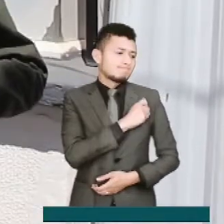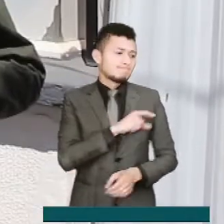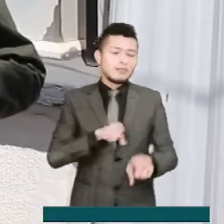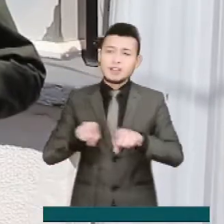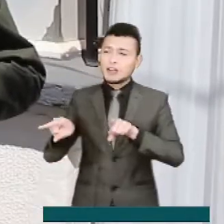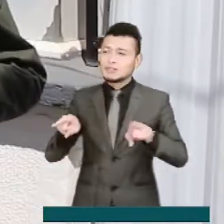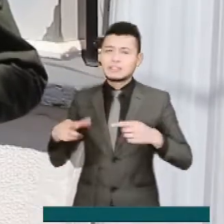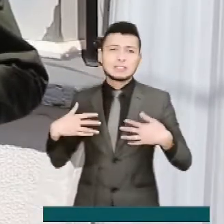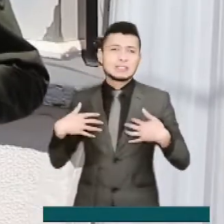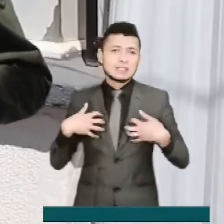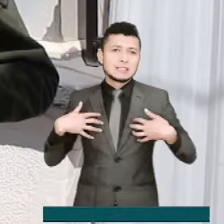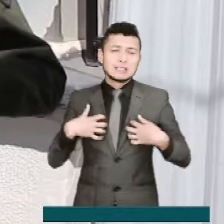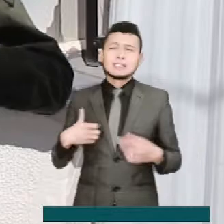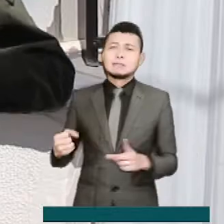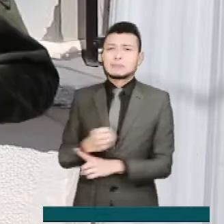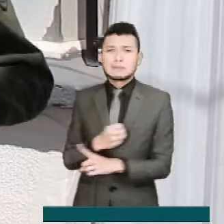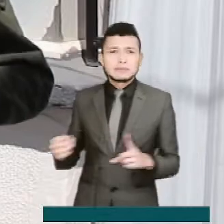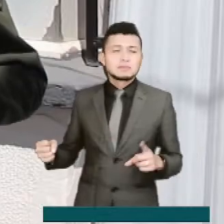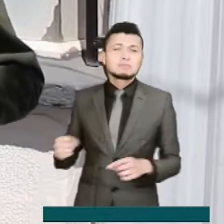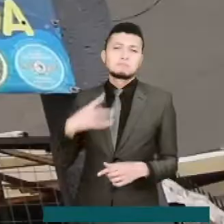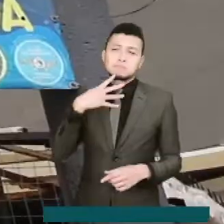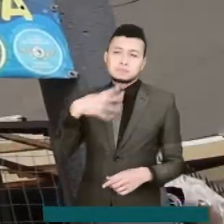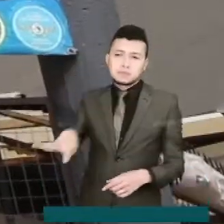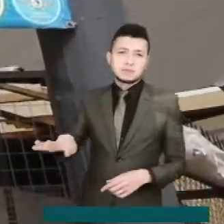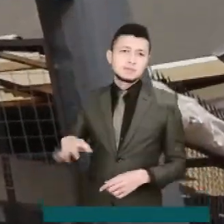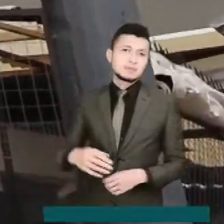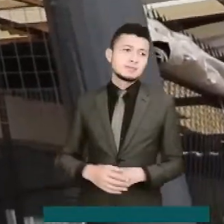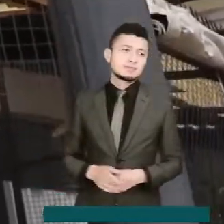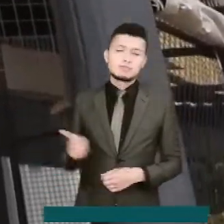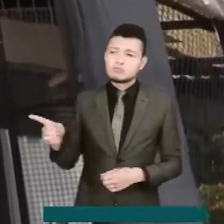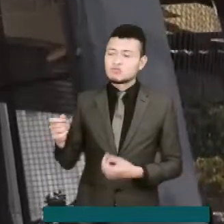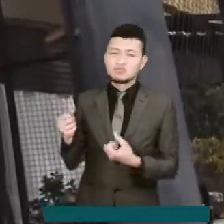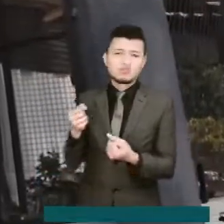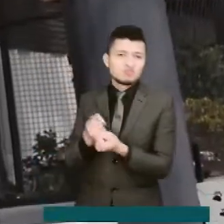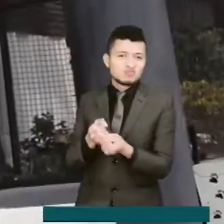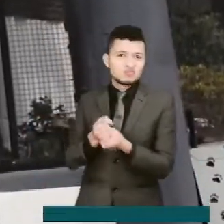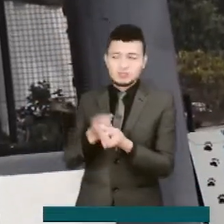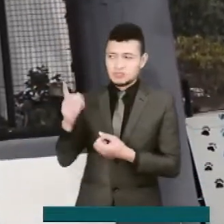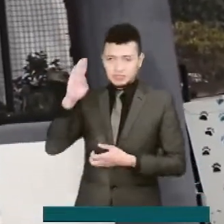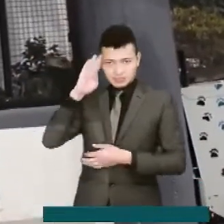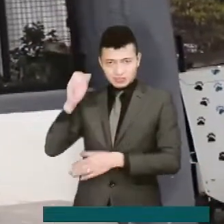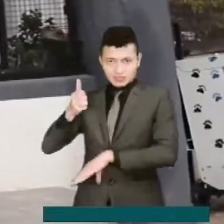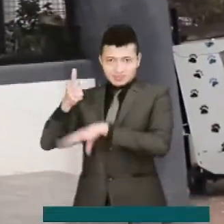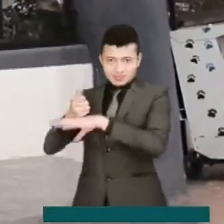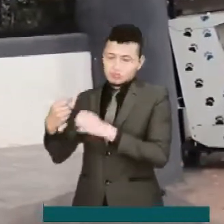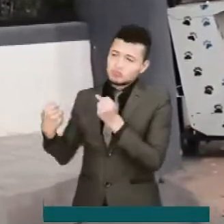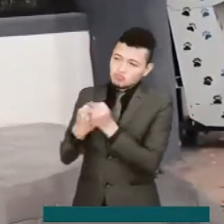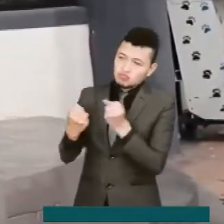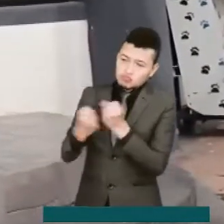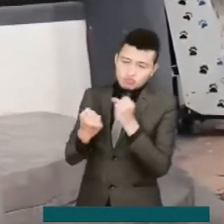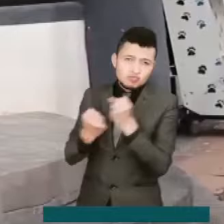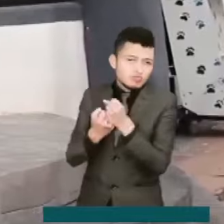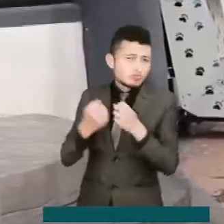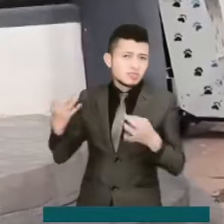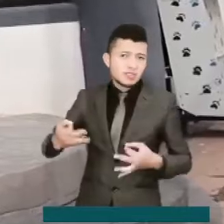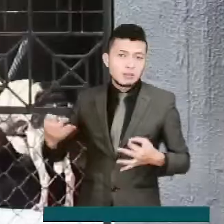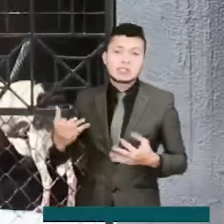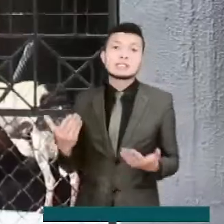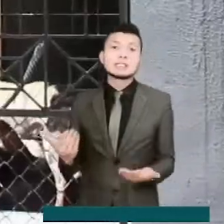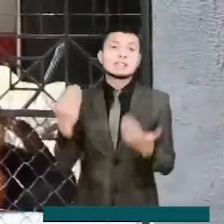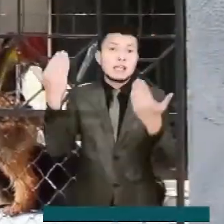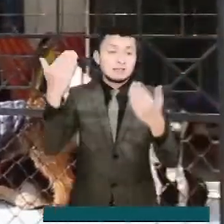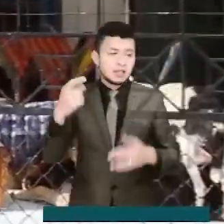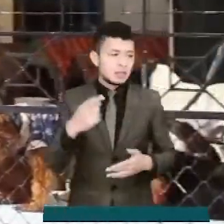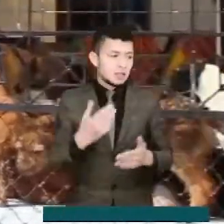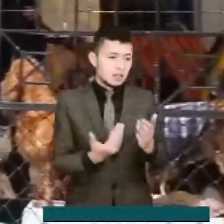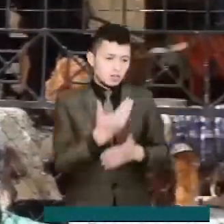hay mucho abandono, mucho maltrato. El apoyo incondicional de sus superiores en la misión del patrullero Barrera le ha servido